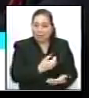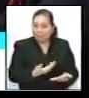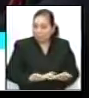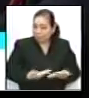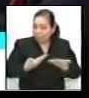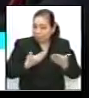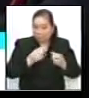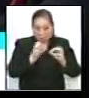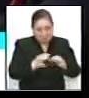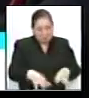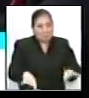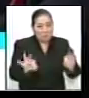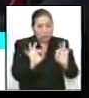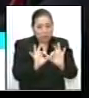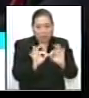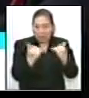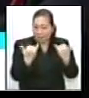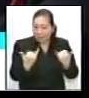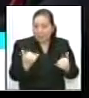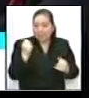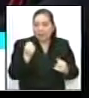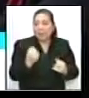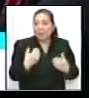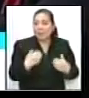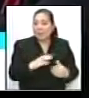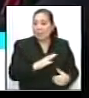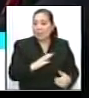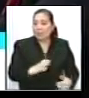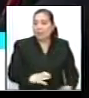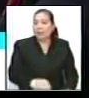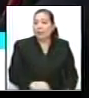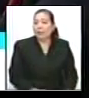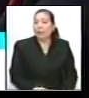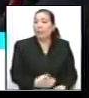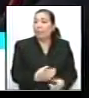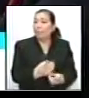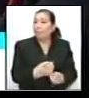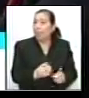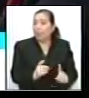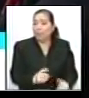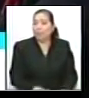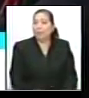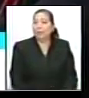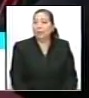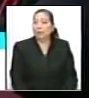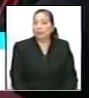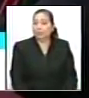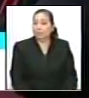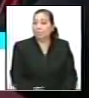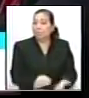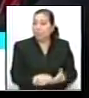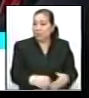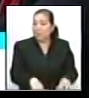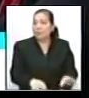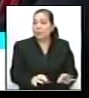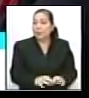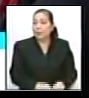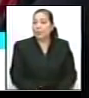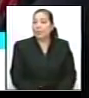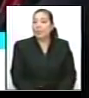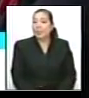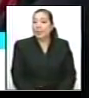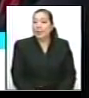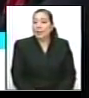Magna, que se resume en derecho de Estado. Y en un país democrático tenemos que hacer prevalecer eso. Gracias,